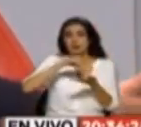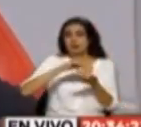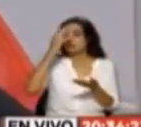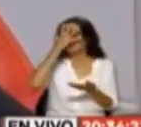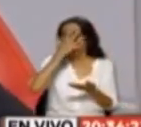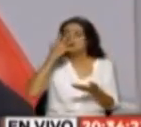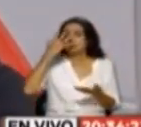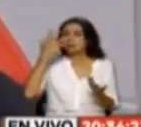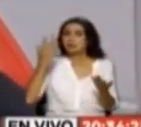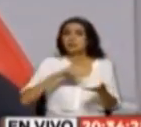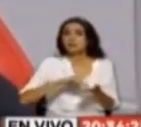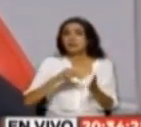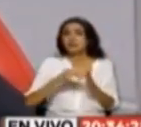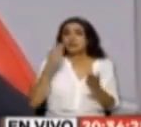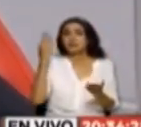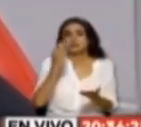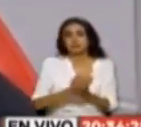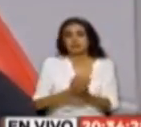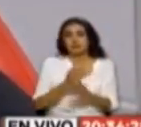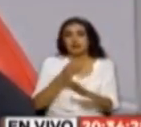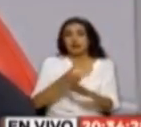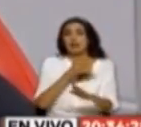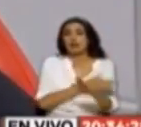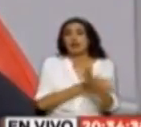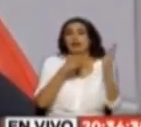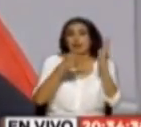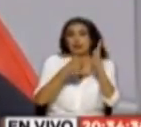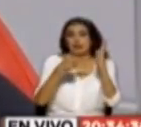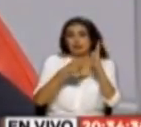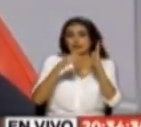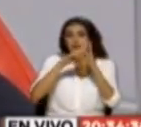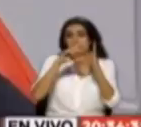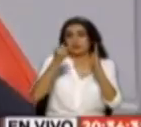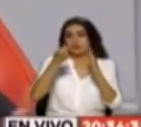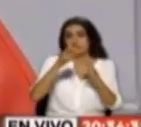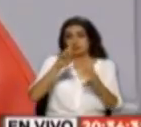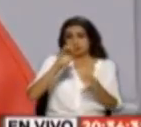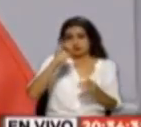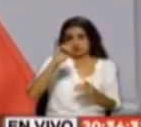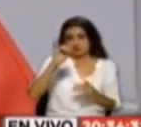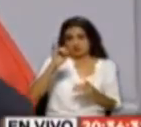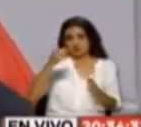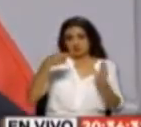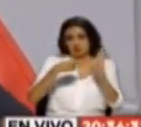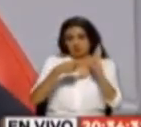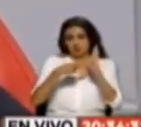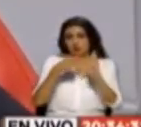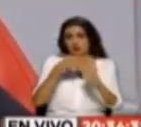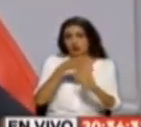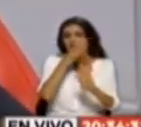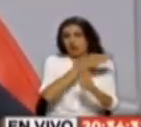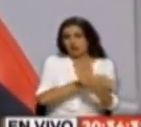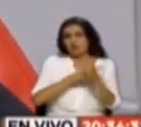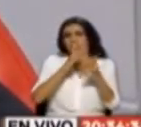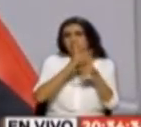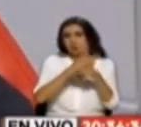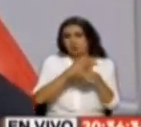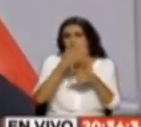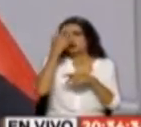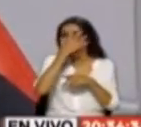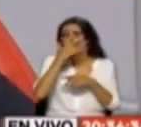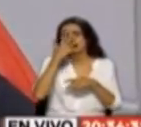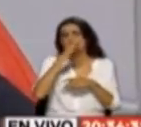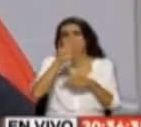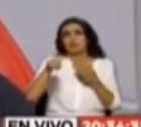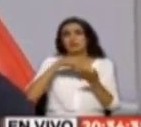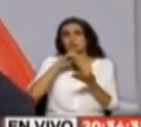respecto, por ejemplo, a la eliminación del anticipo del impuesto a la renta, que ha sido una demanda del sector productivo de Manabí y Esmeraldas y que,